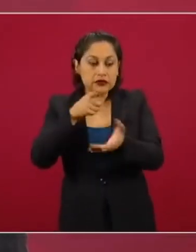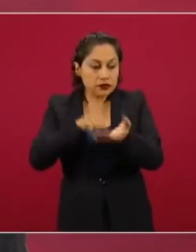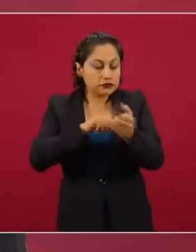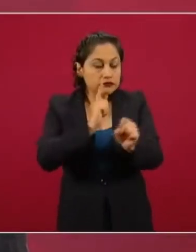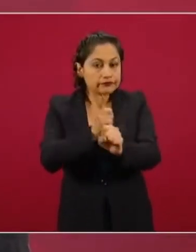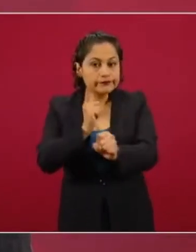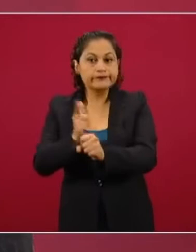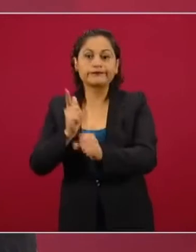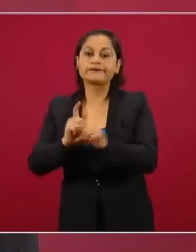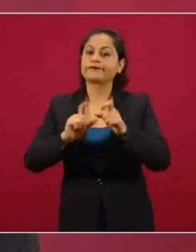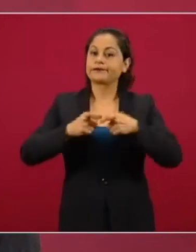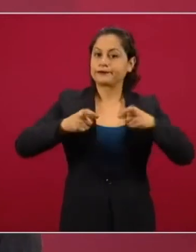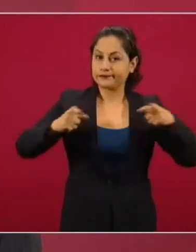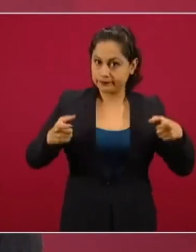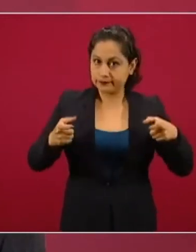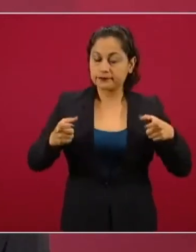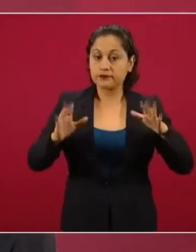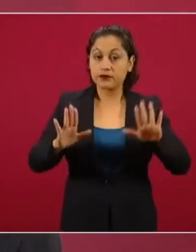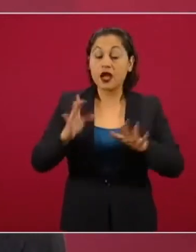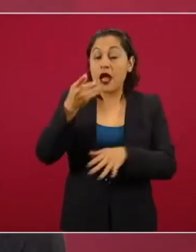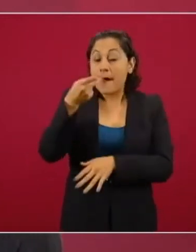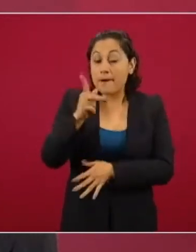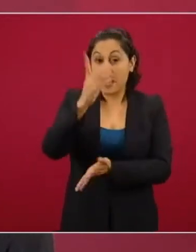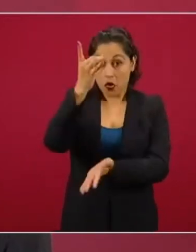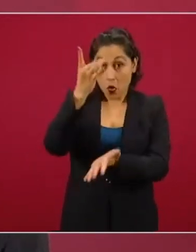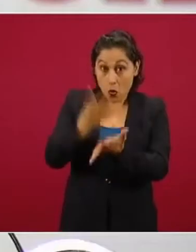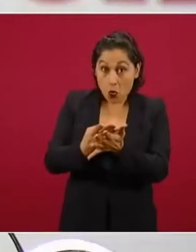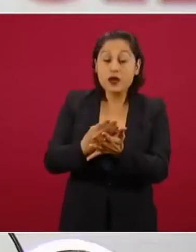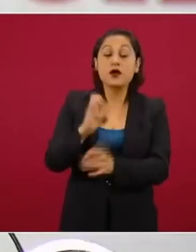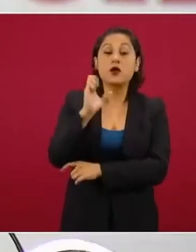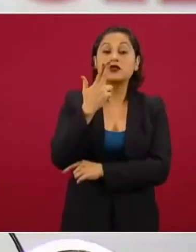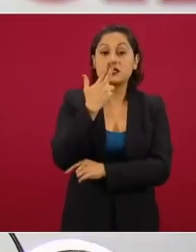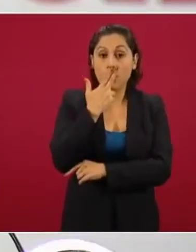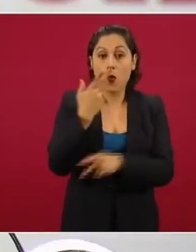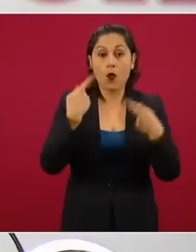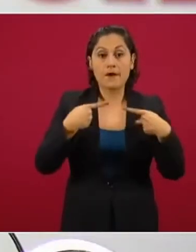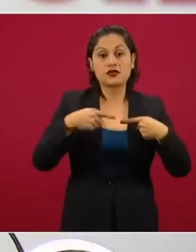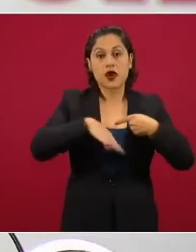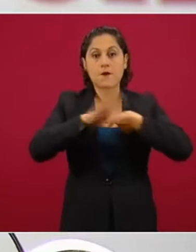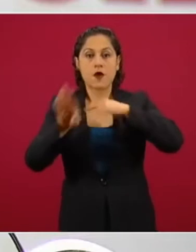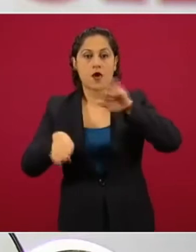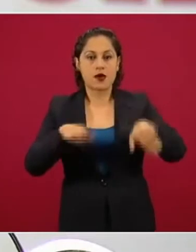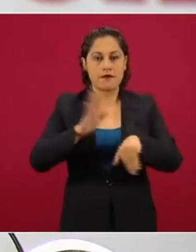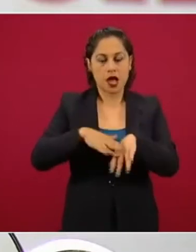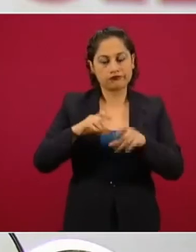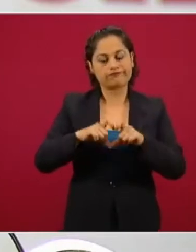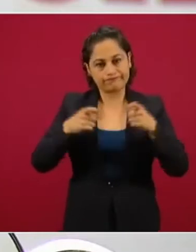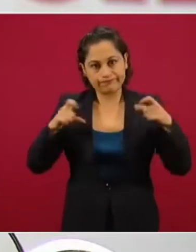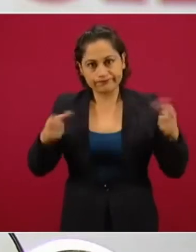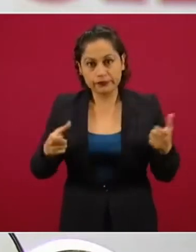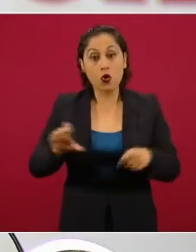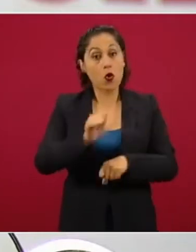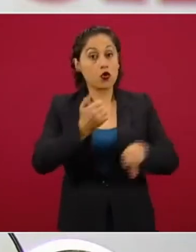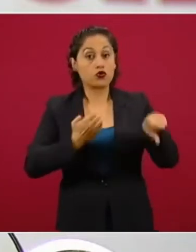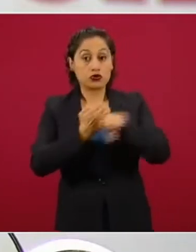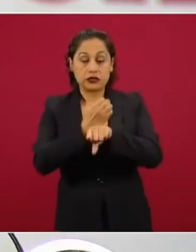ellas, solamente en el caso de Chihuahua, tenemos un aumento de la mortalidad. Afortunadamente, en las otras entidades federativas no está aumentando